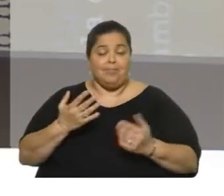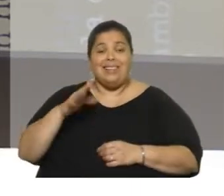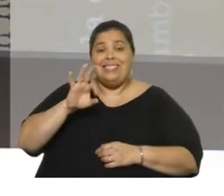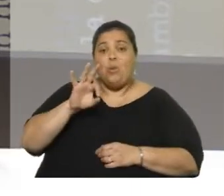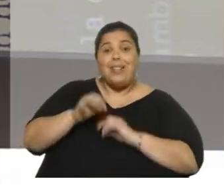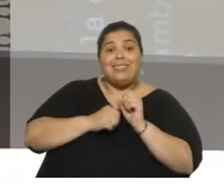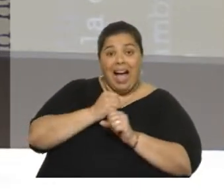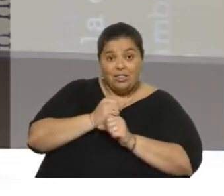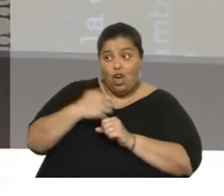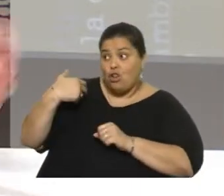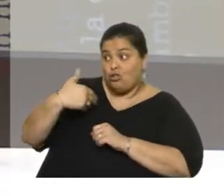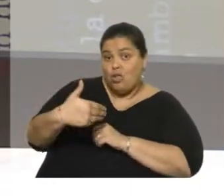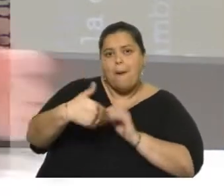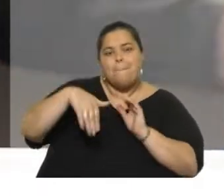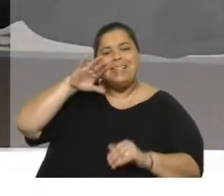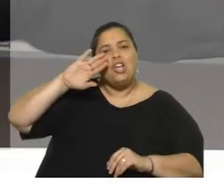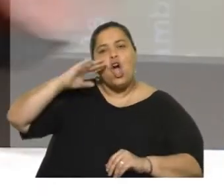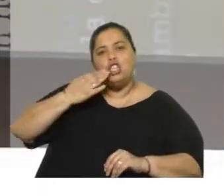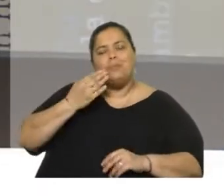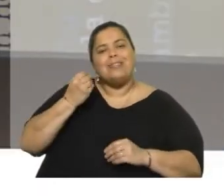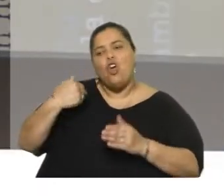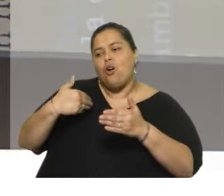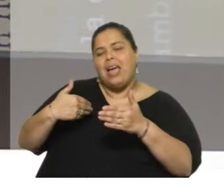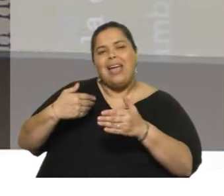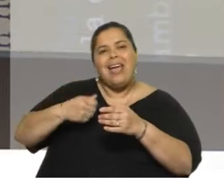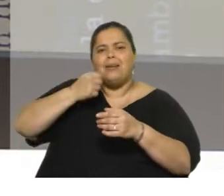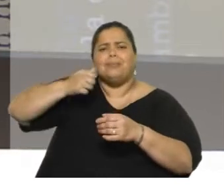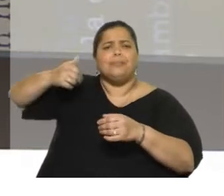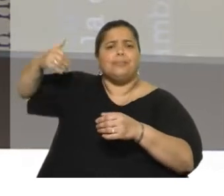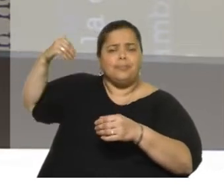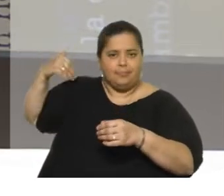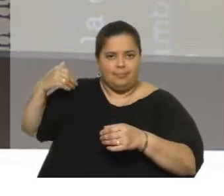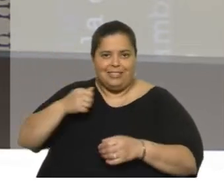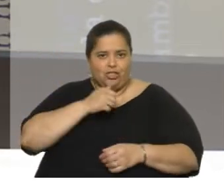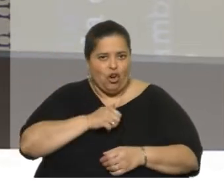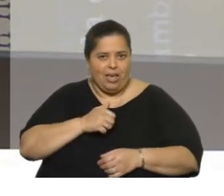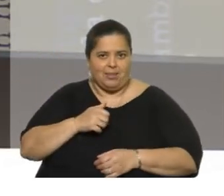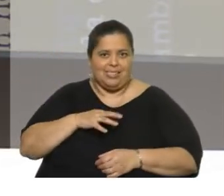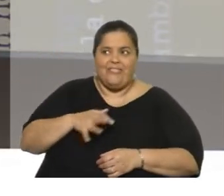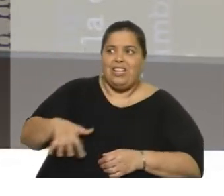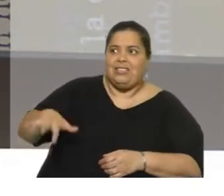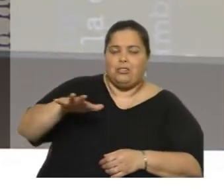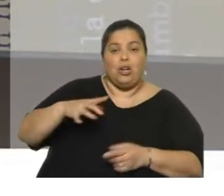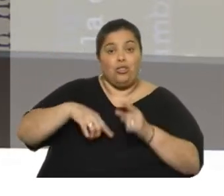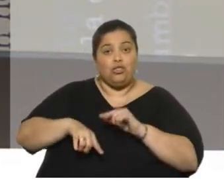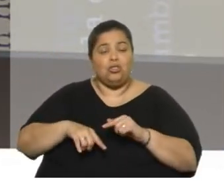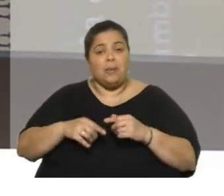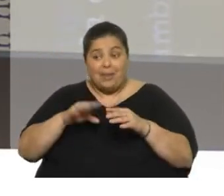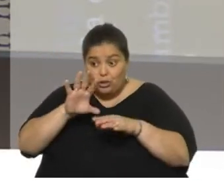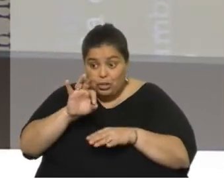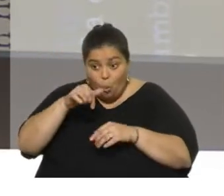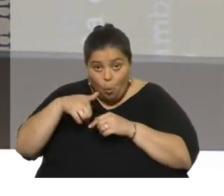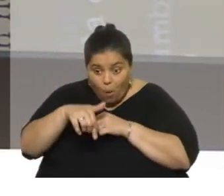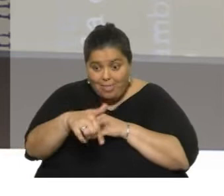hemos producido más conocimiento que en todo el resto de la historia de la civilización. Entonces, ¿qué precisamos con eso? ¿Por qué